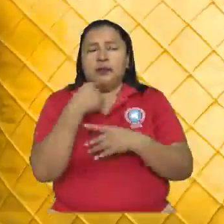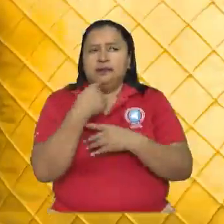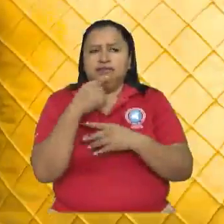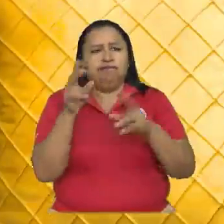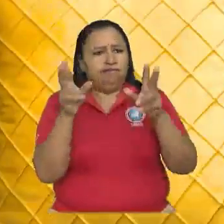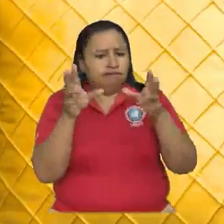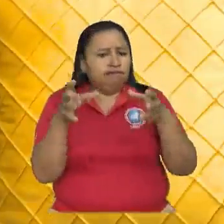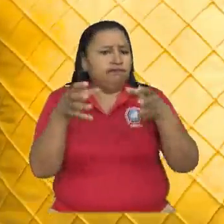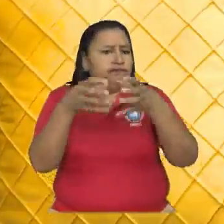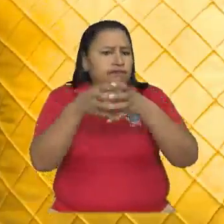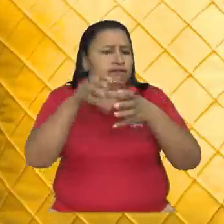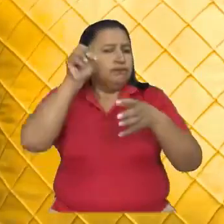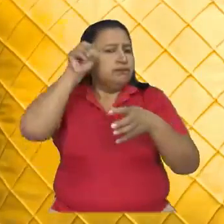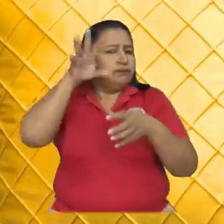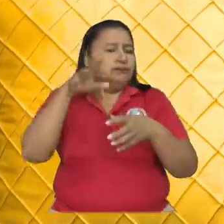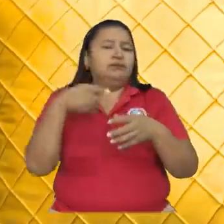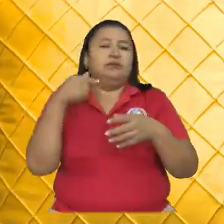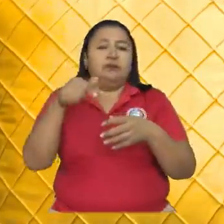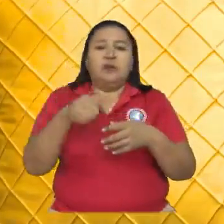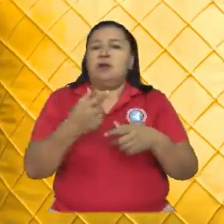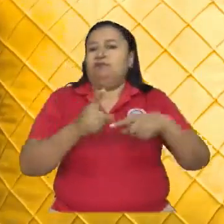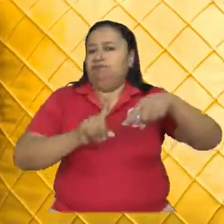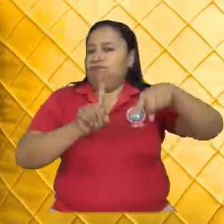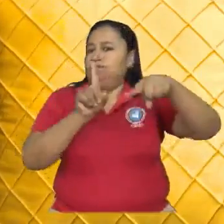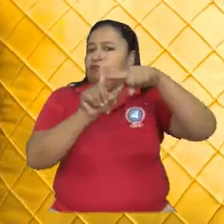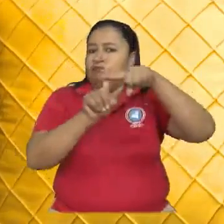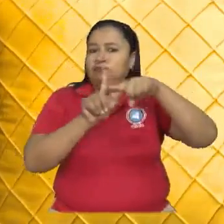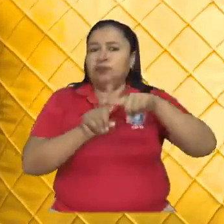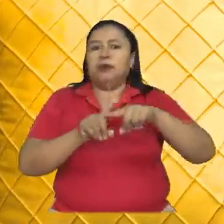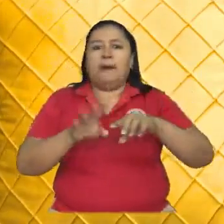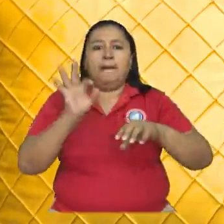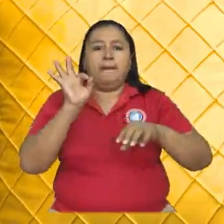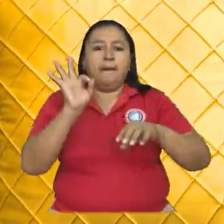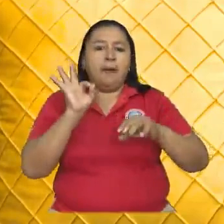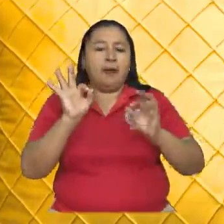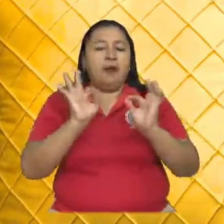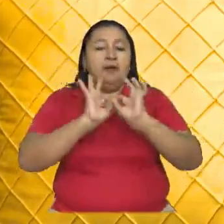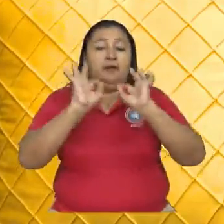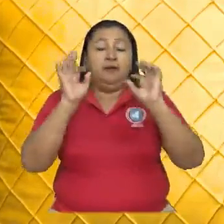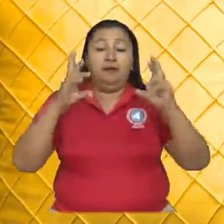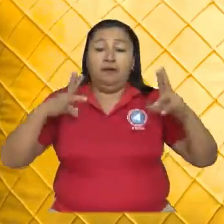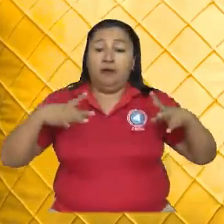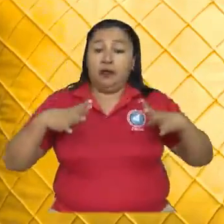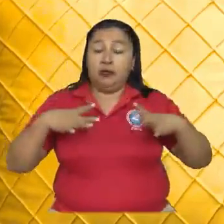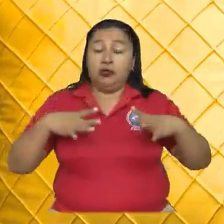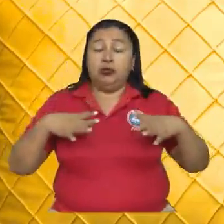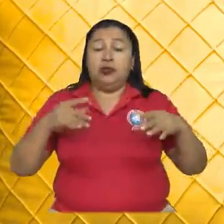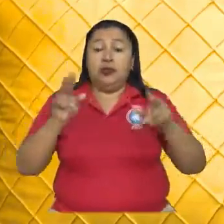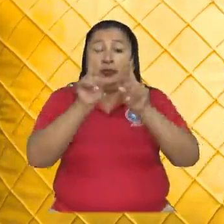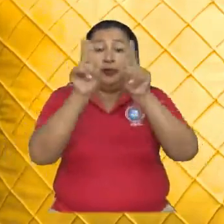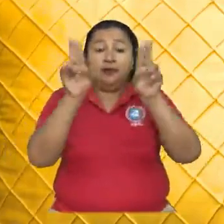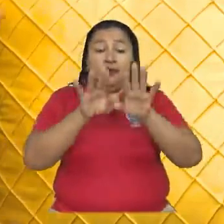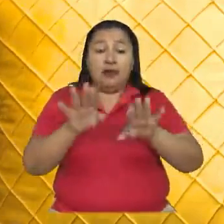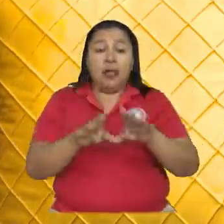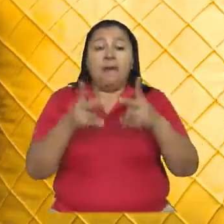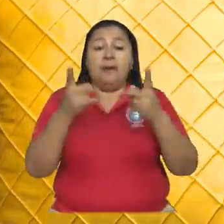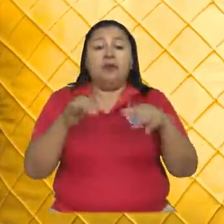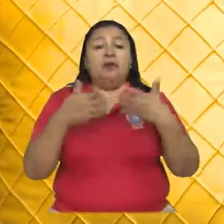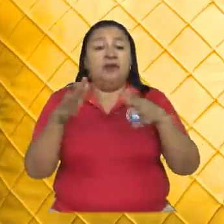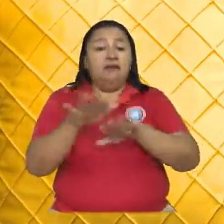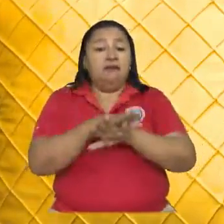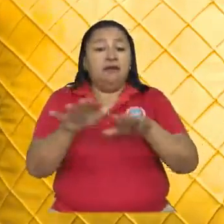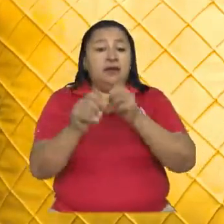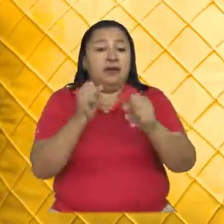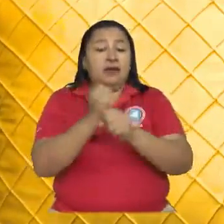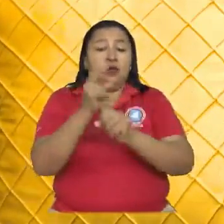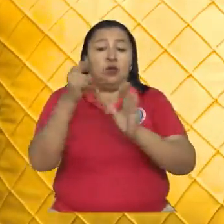sumamente positivo, ¿verdad?, de lo que son las vacaciones navideñas, pero también el cierre de año 2019, inicios